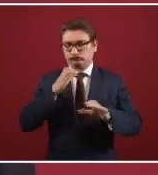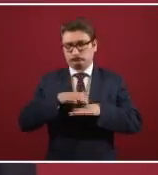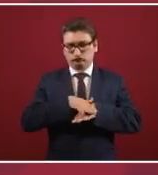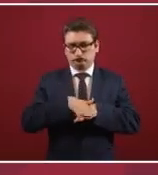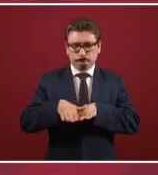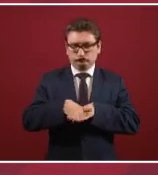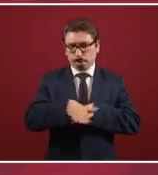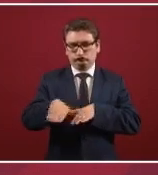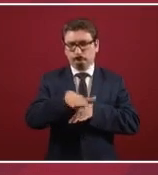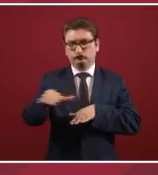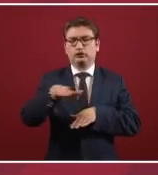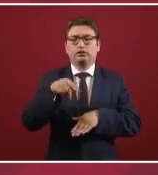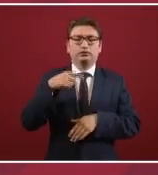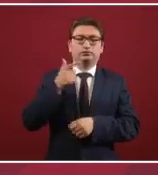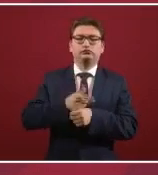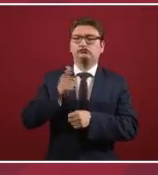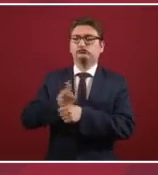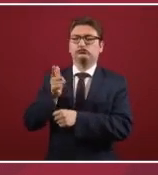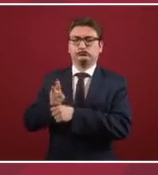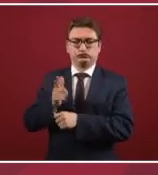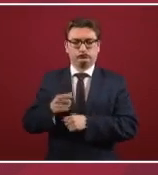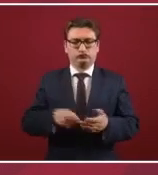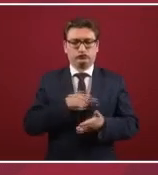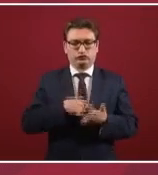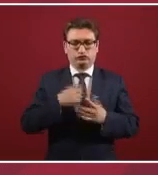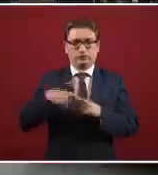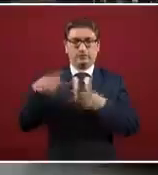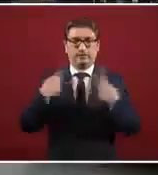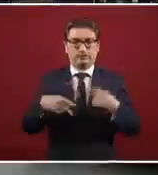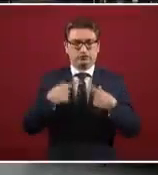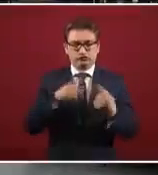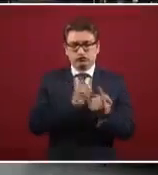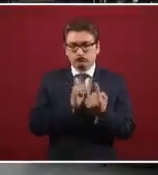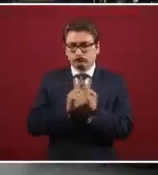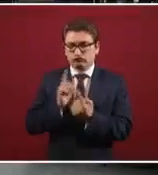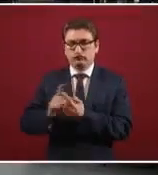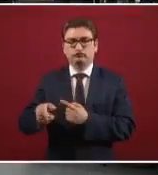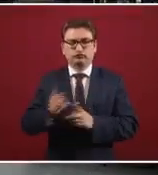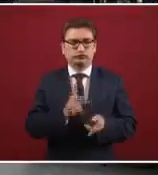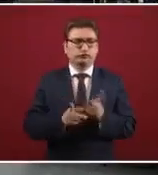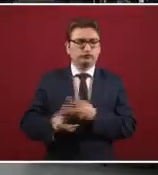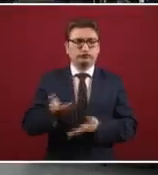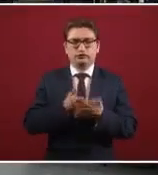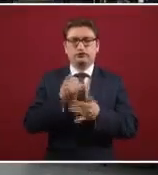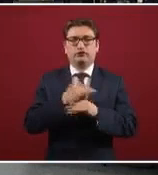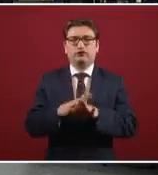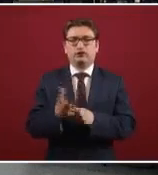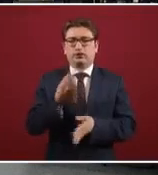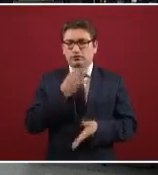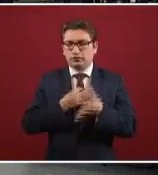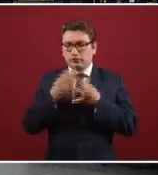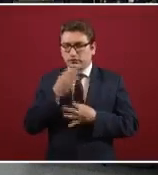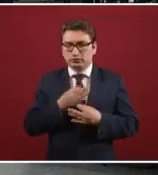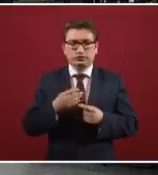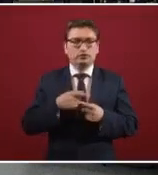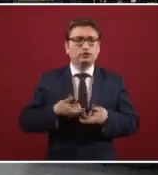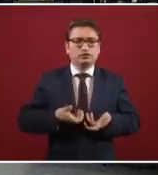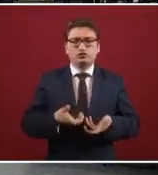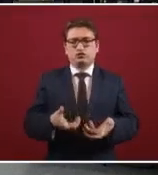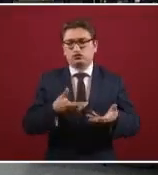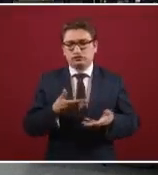me doy cuenta de todo estoy hablando con la gente me están informando estoy viendo cómo están los